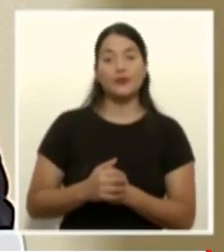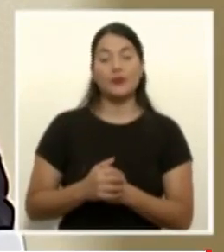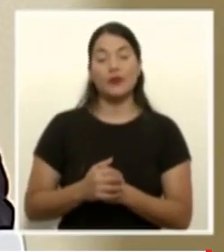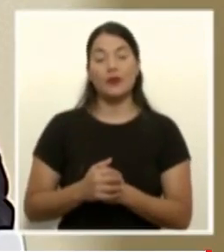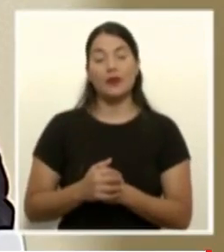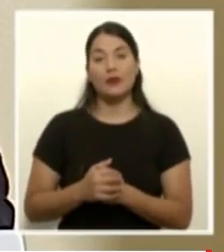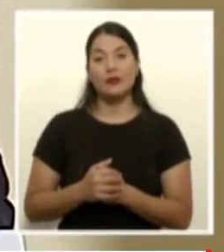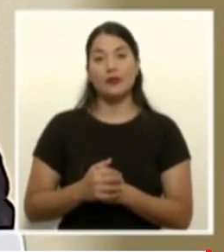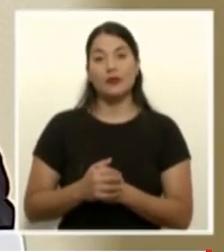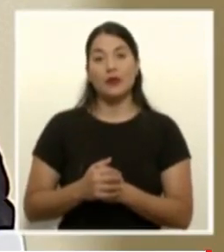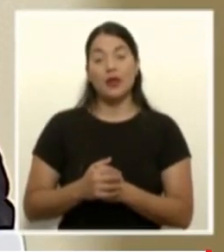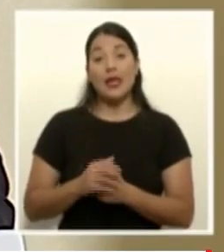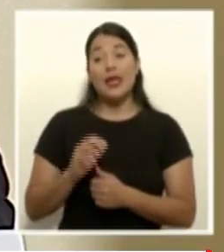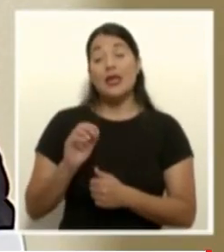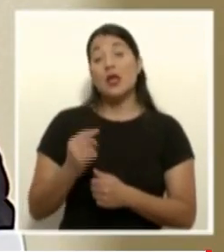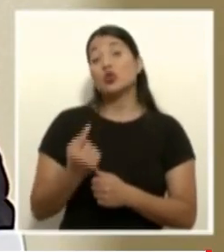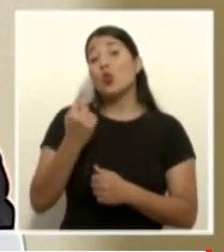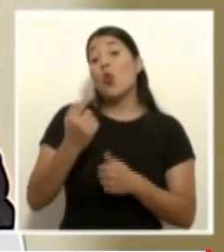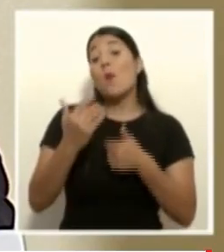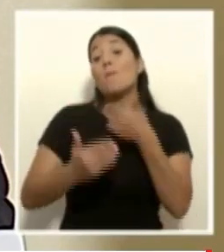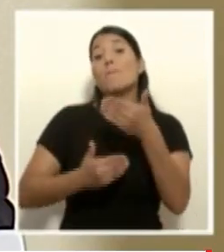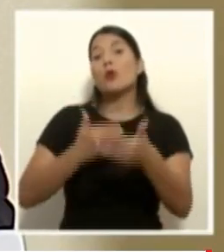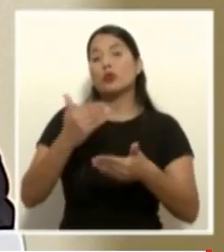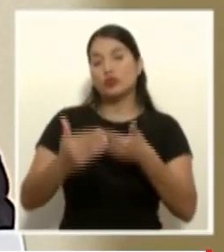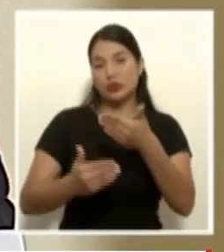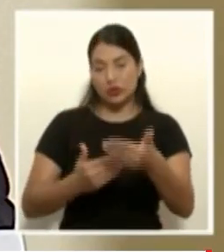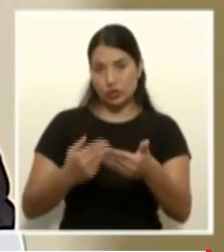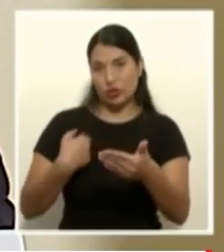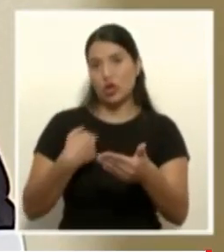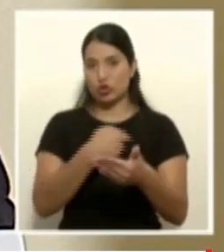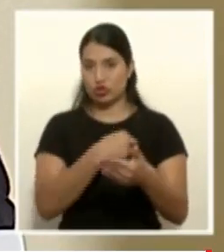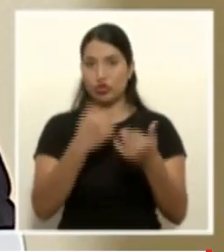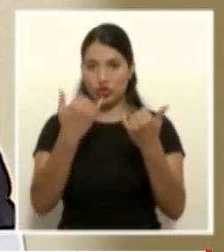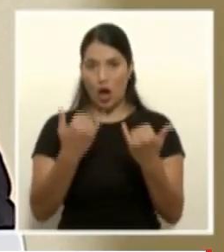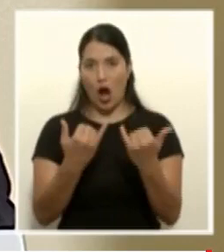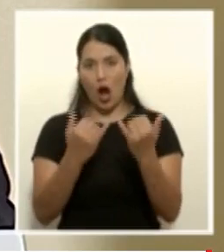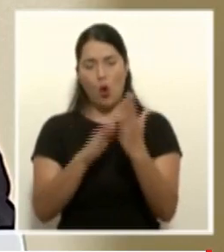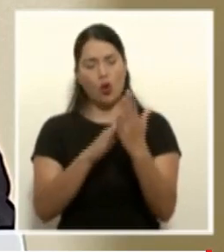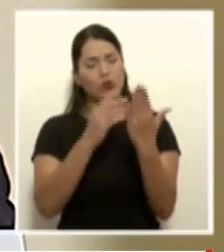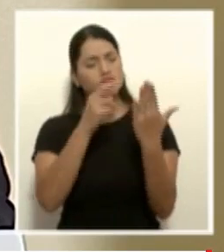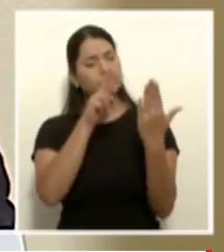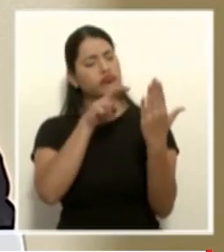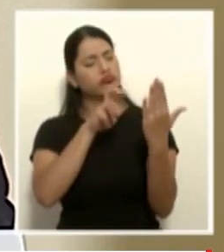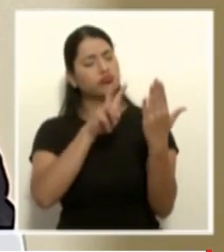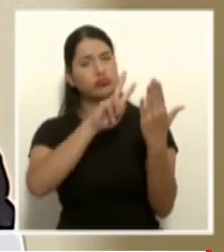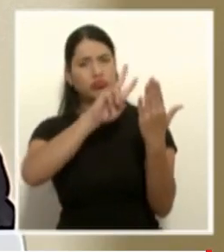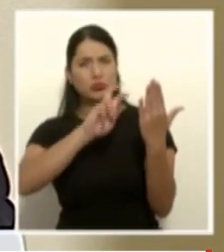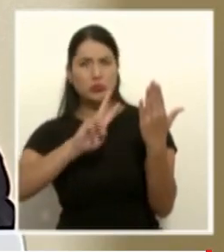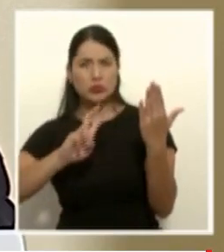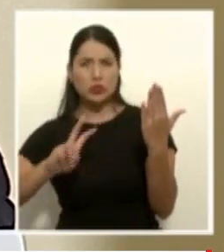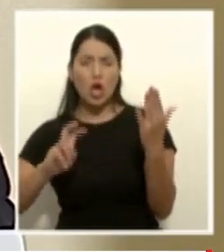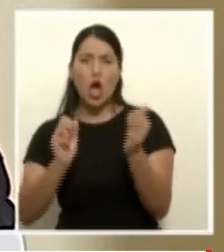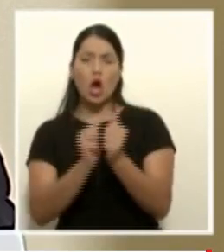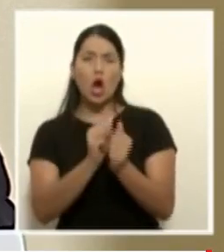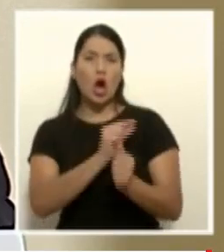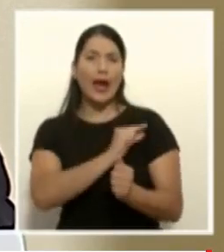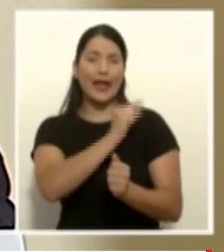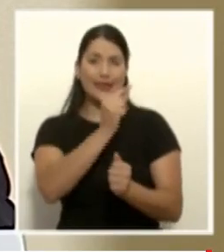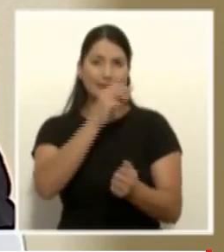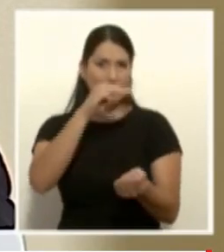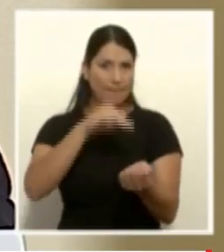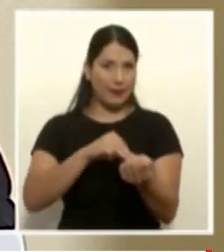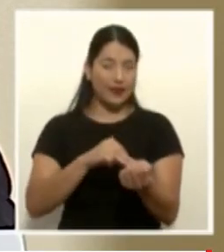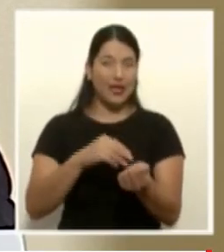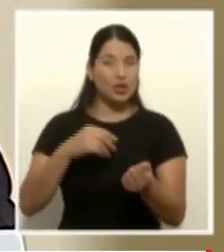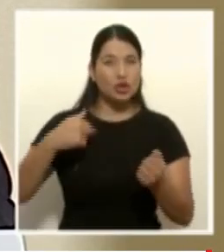es un protocolo que se está revisando con la gerencia médica. No tengo la